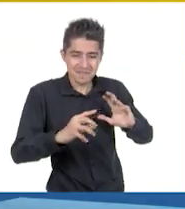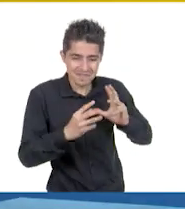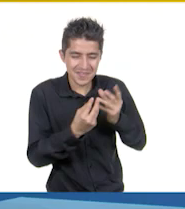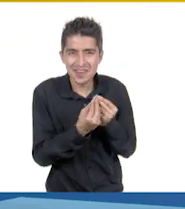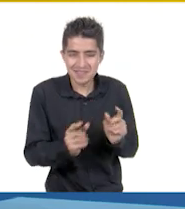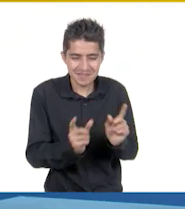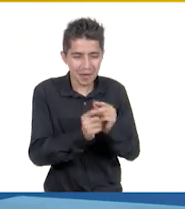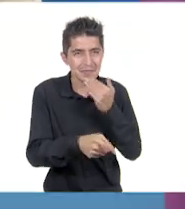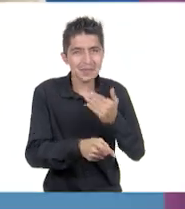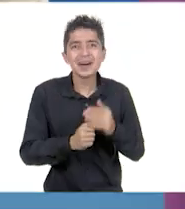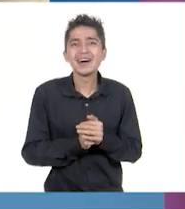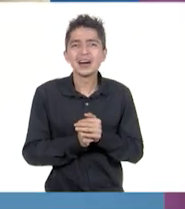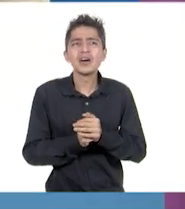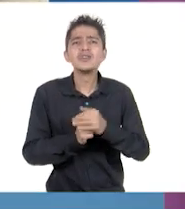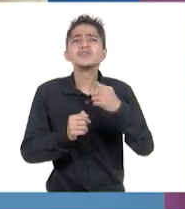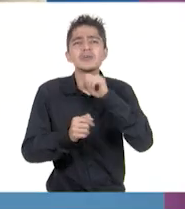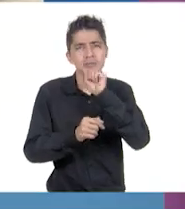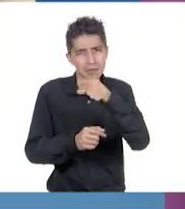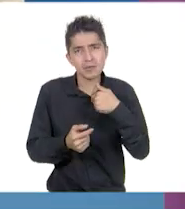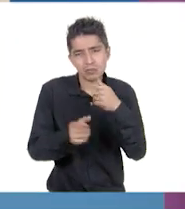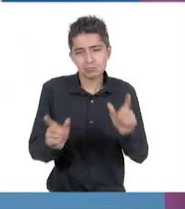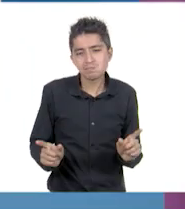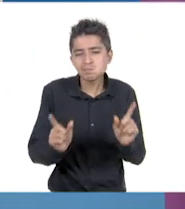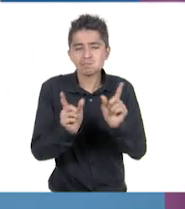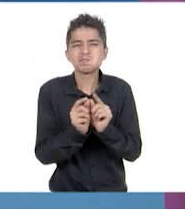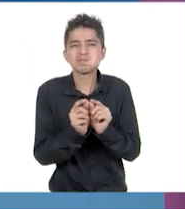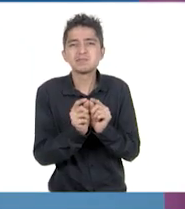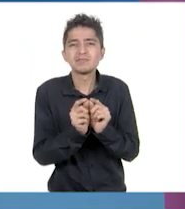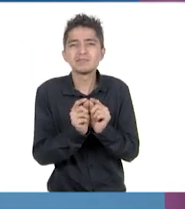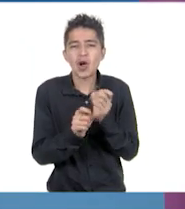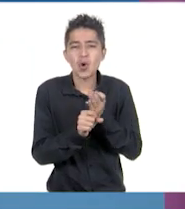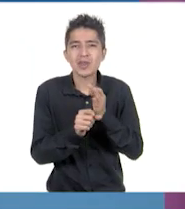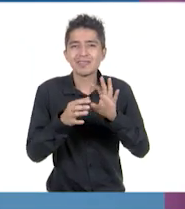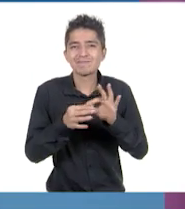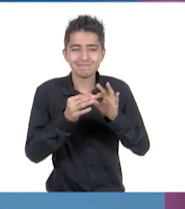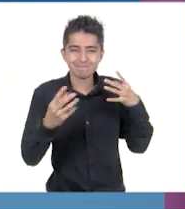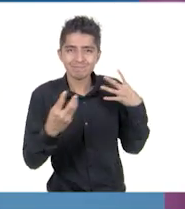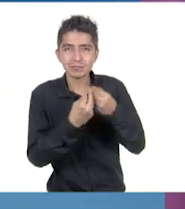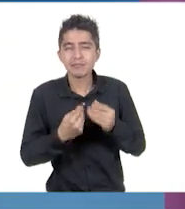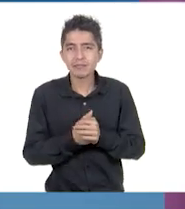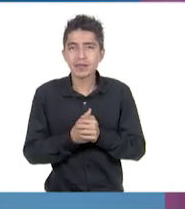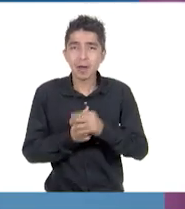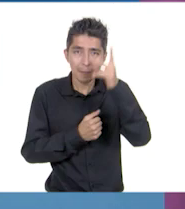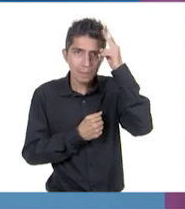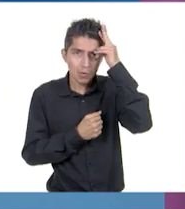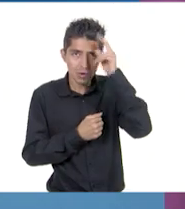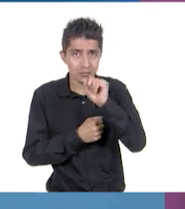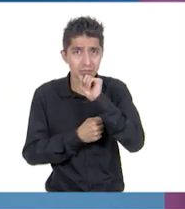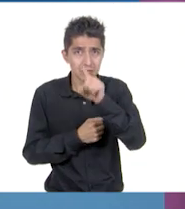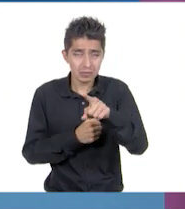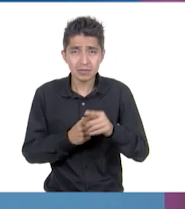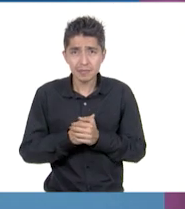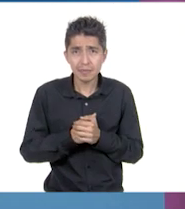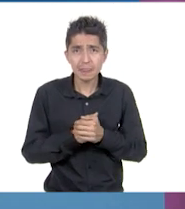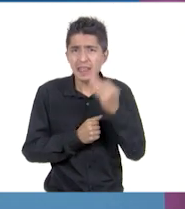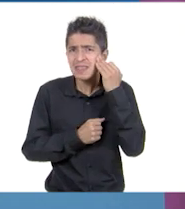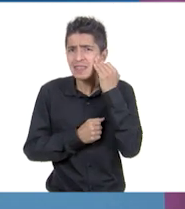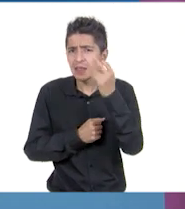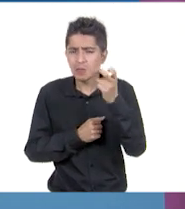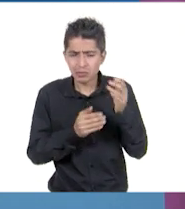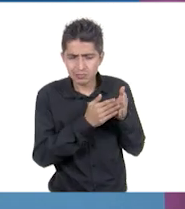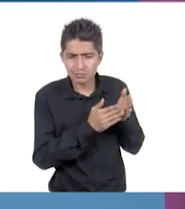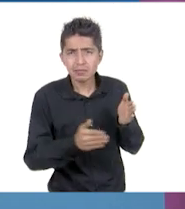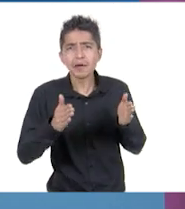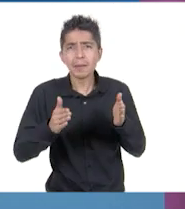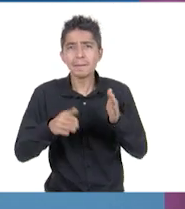también. Maestra, yo tengo también una conclusión. ¿Cuál? Esta es acerca del Porfiriato. Fue una etapa muy